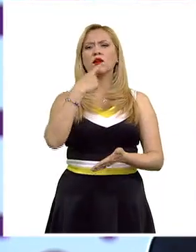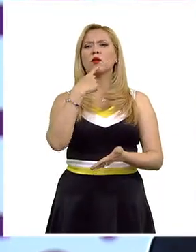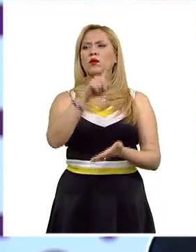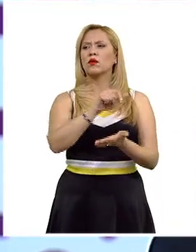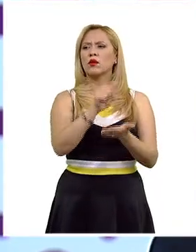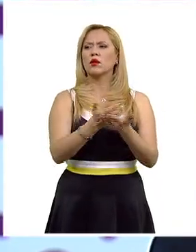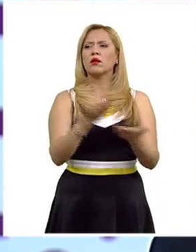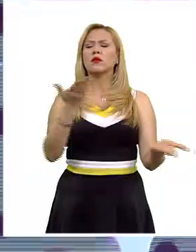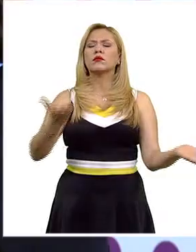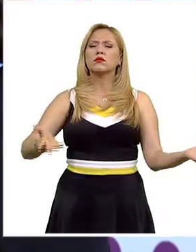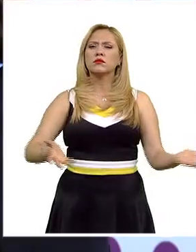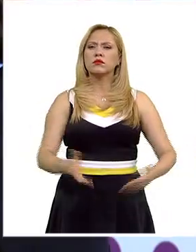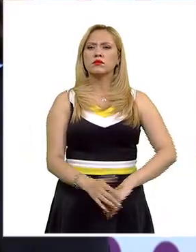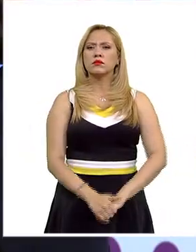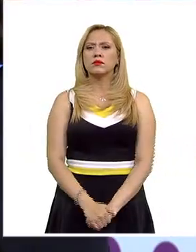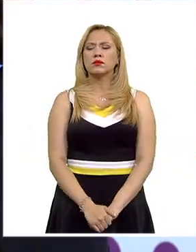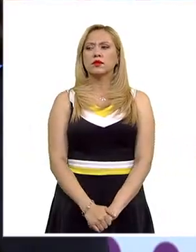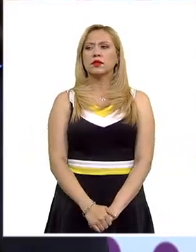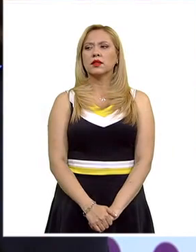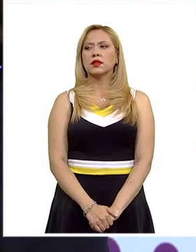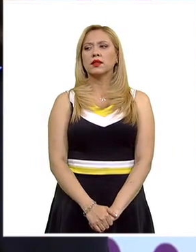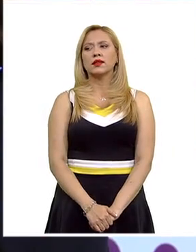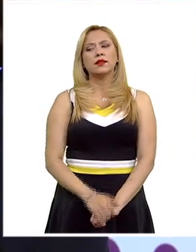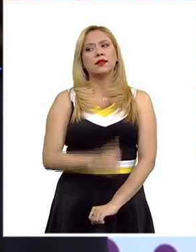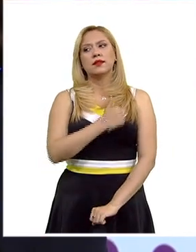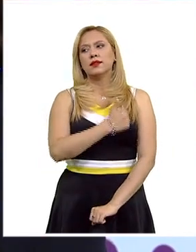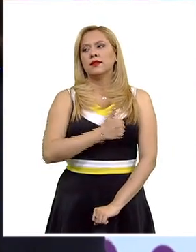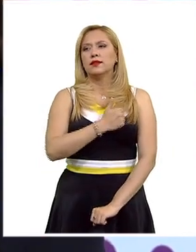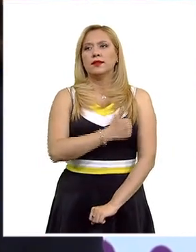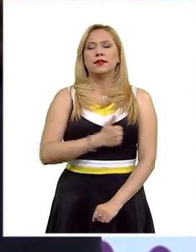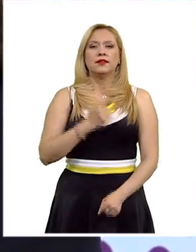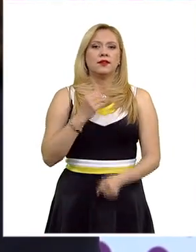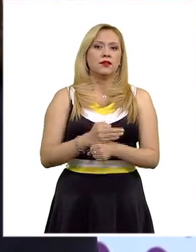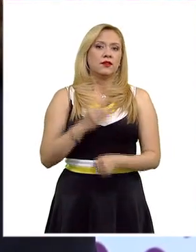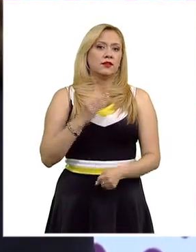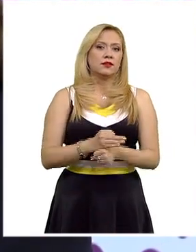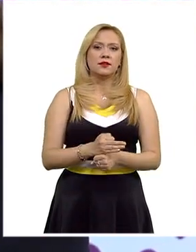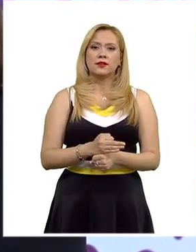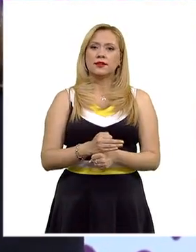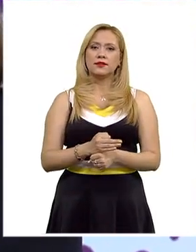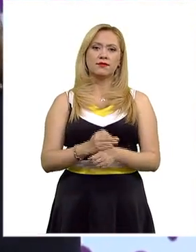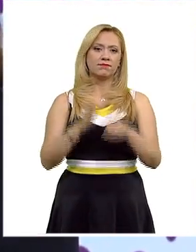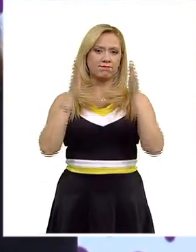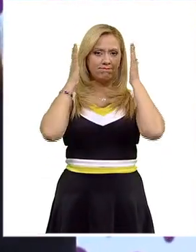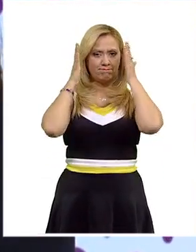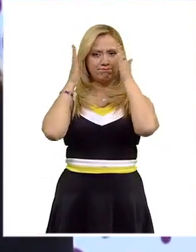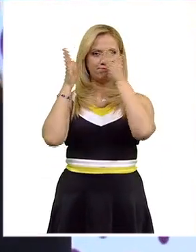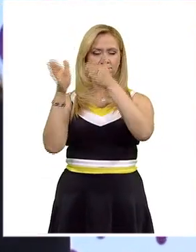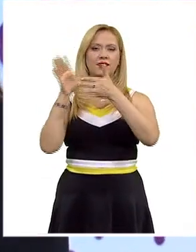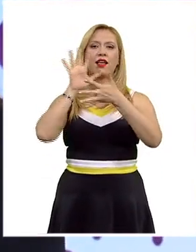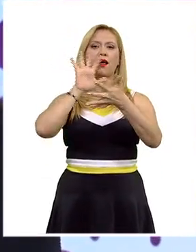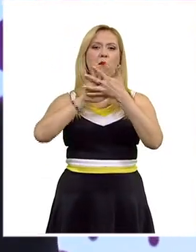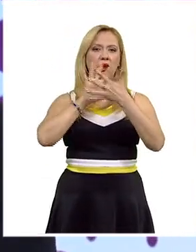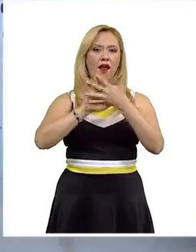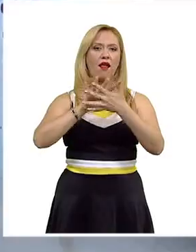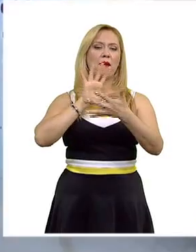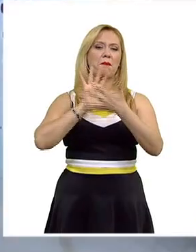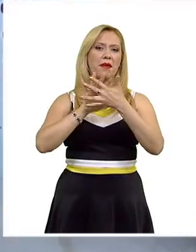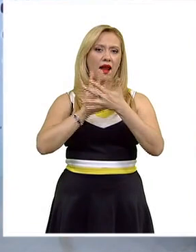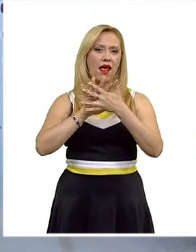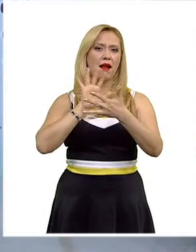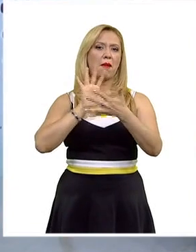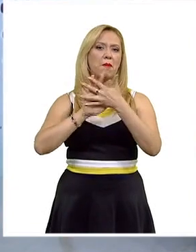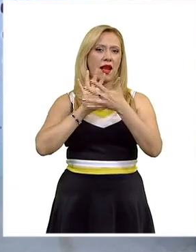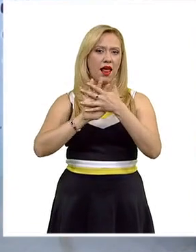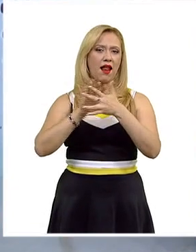las mujeres? Claro. Creo que desafortunadamente ahora está muy, muy enfocado a lo penal. O sea, en realidad sí